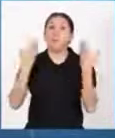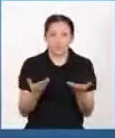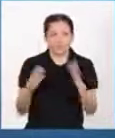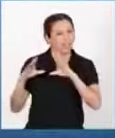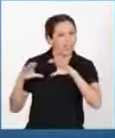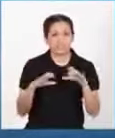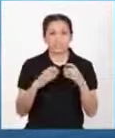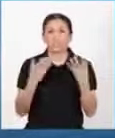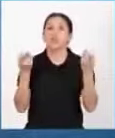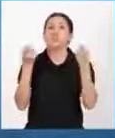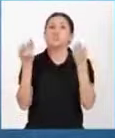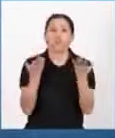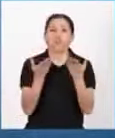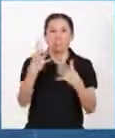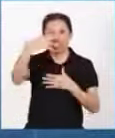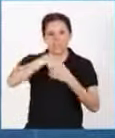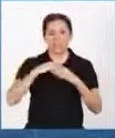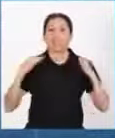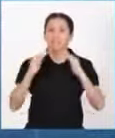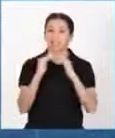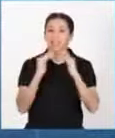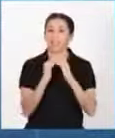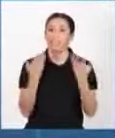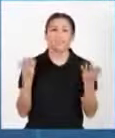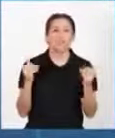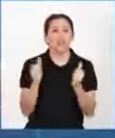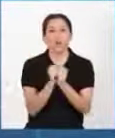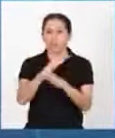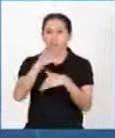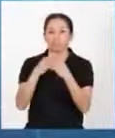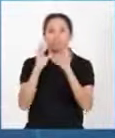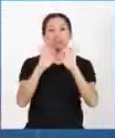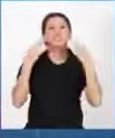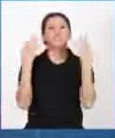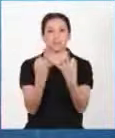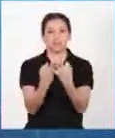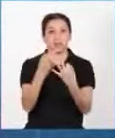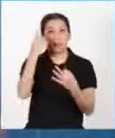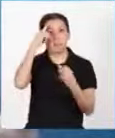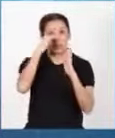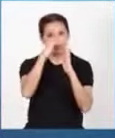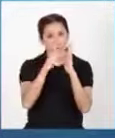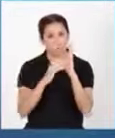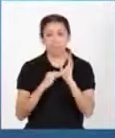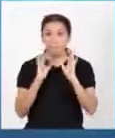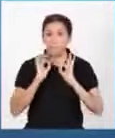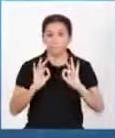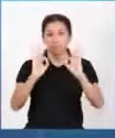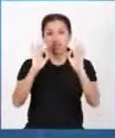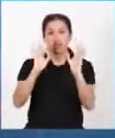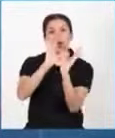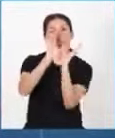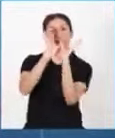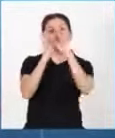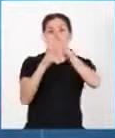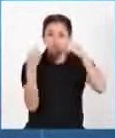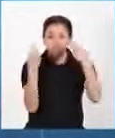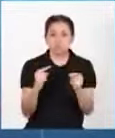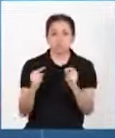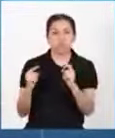todos podemos realizar desde nuestras casas con nuestras familias para reducir